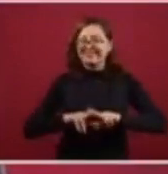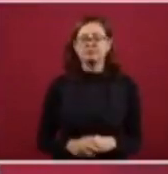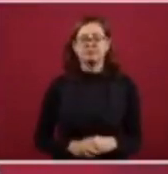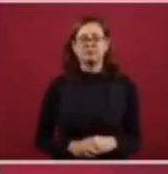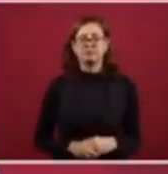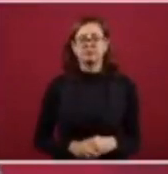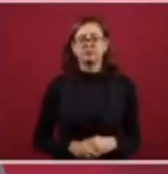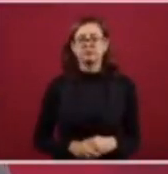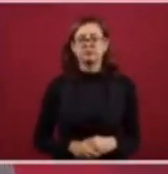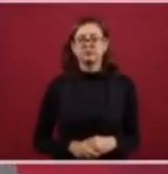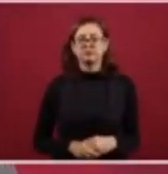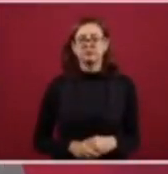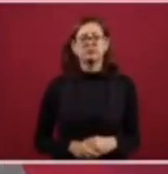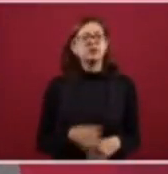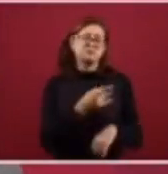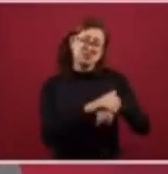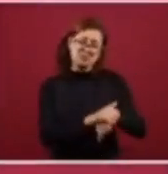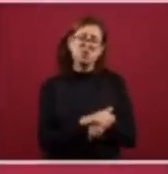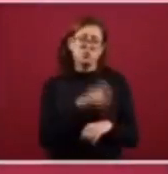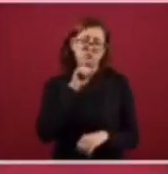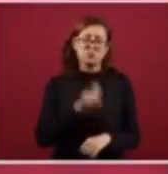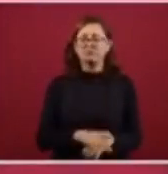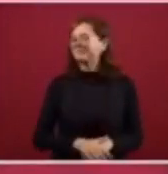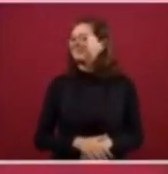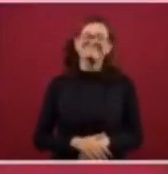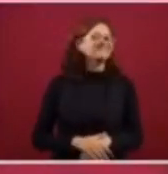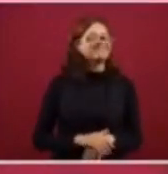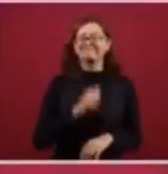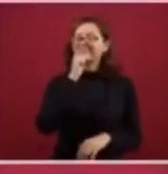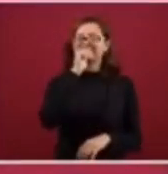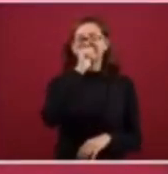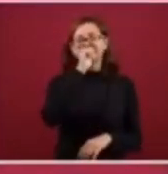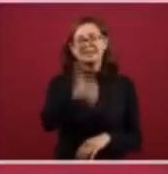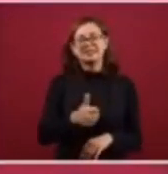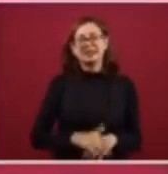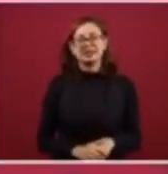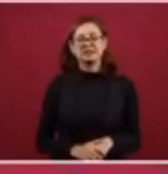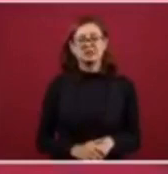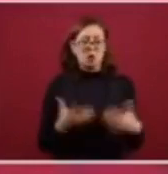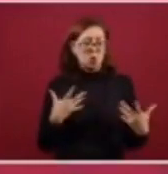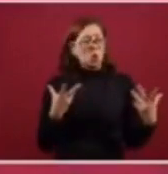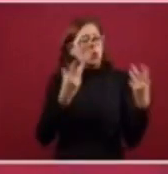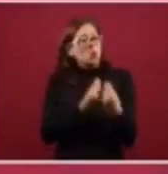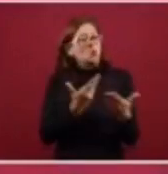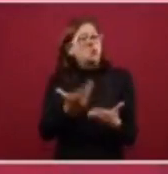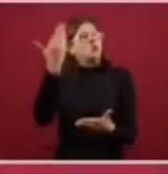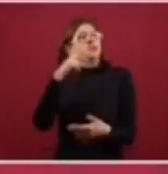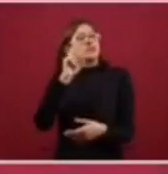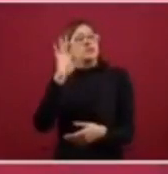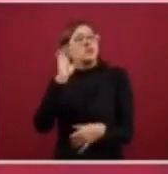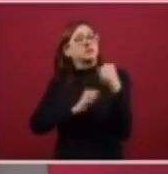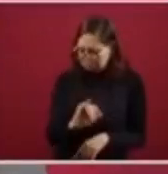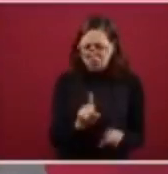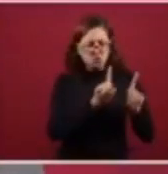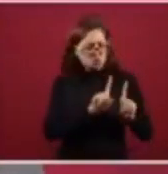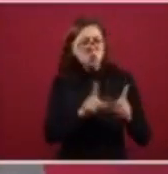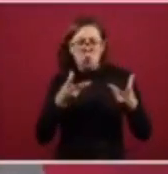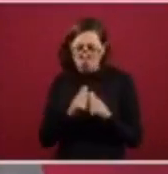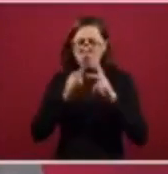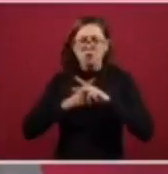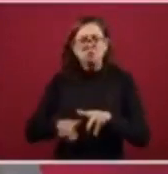familia, nada de que es mi amigo, nada de que empezamos a luchar juntos hace 30, 40 años, sí,